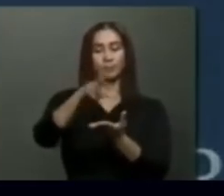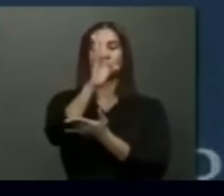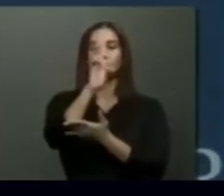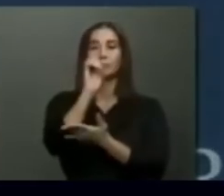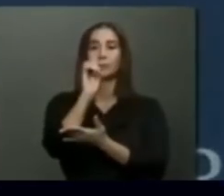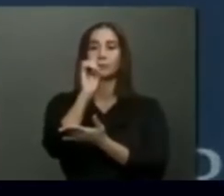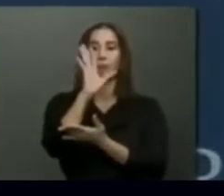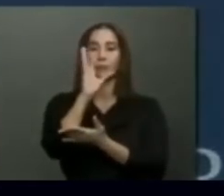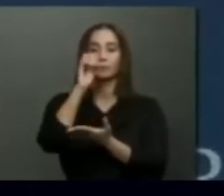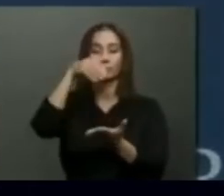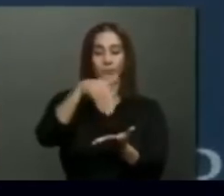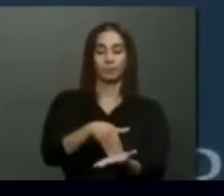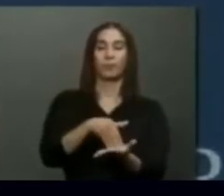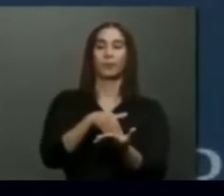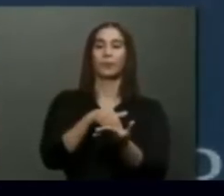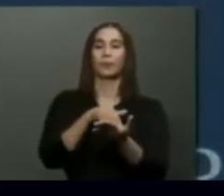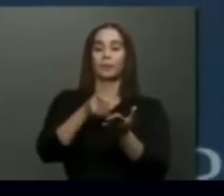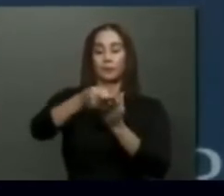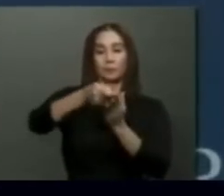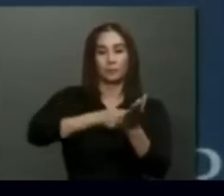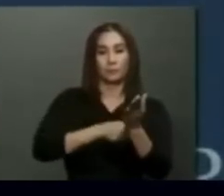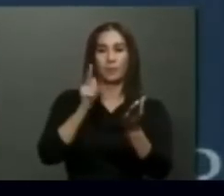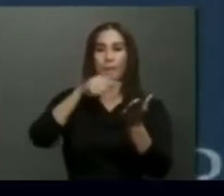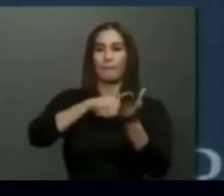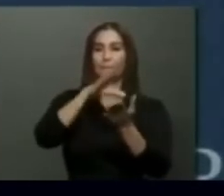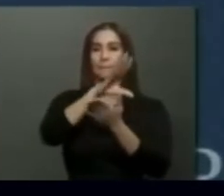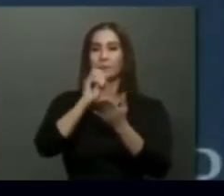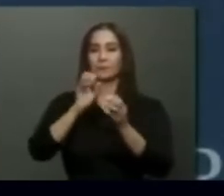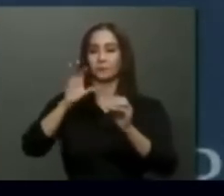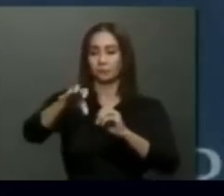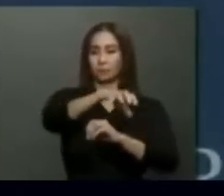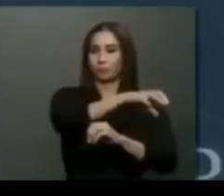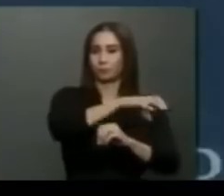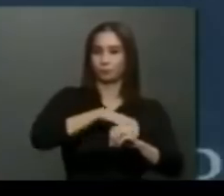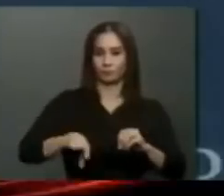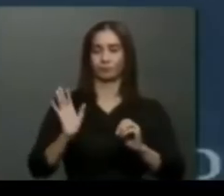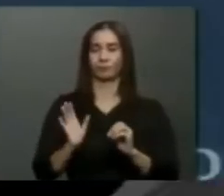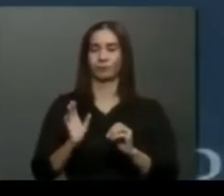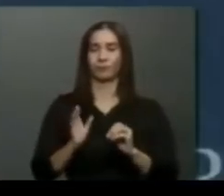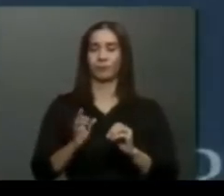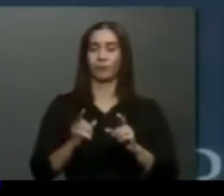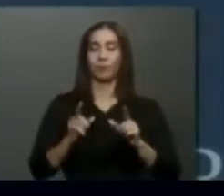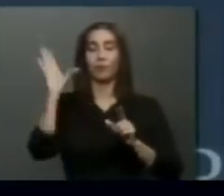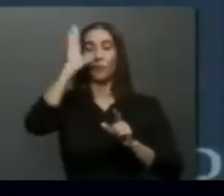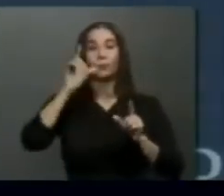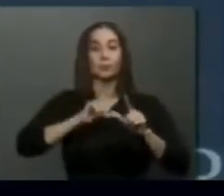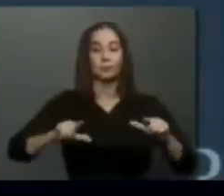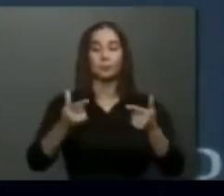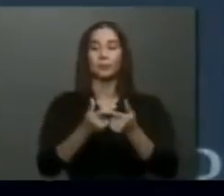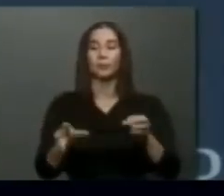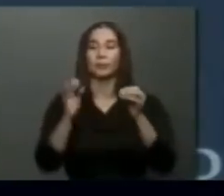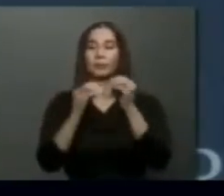1.750.000 tarjetas del bono navideño de 1.500 pesos en toda la geografía nacional. Y lo hemos hecho en los sectores más vulnerables del